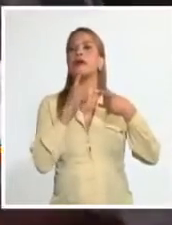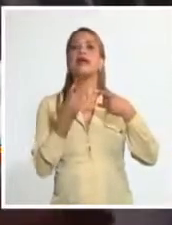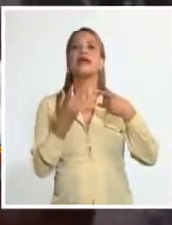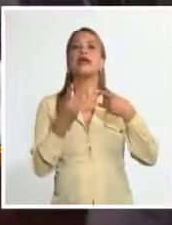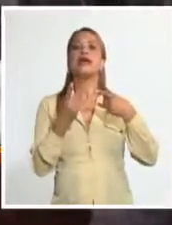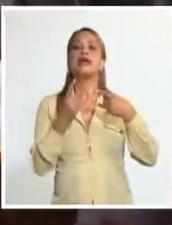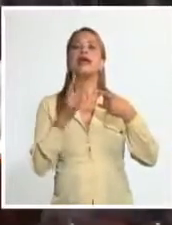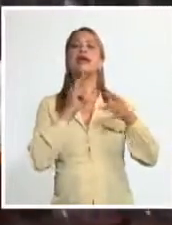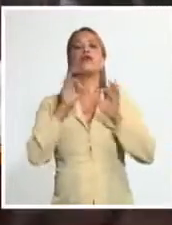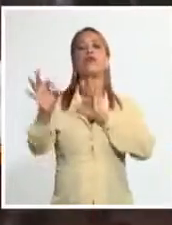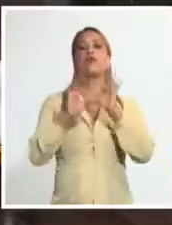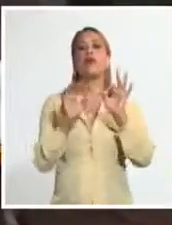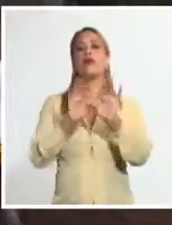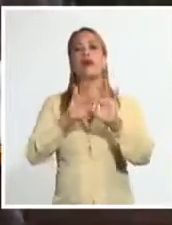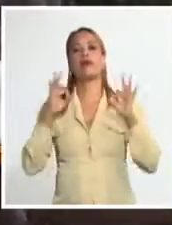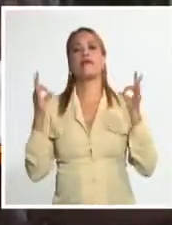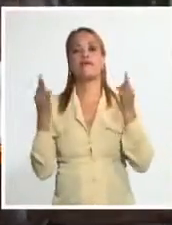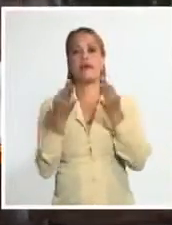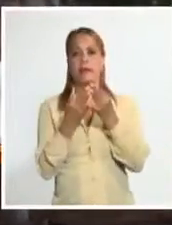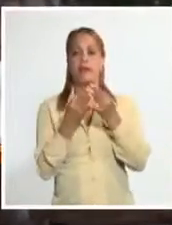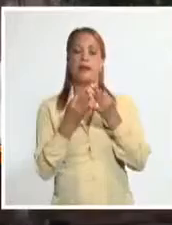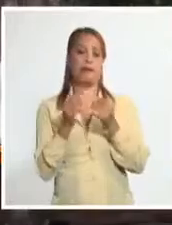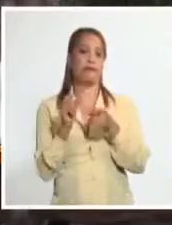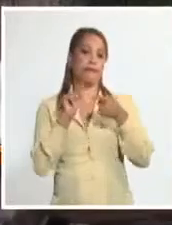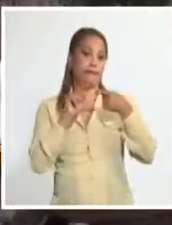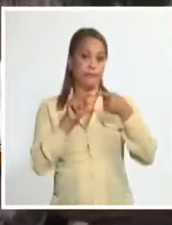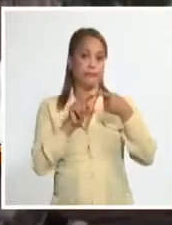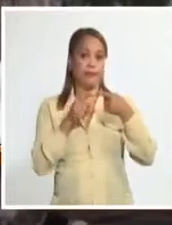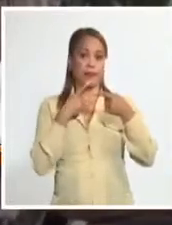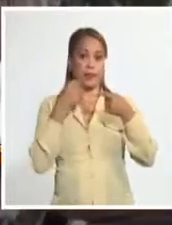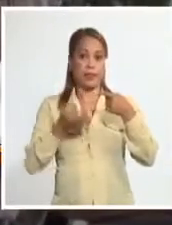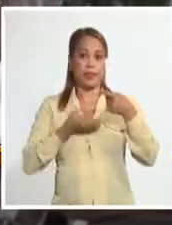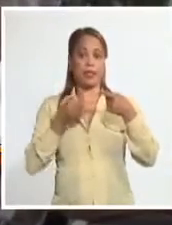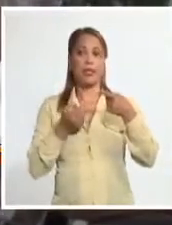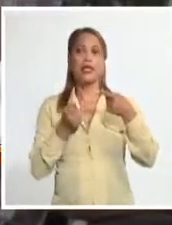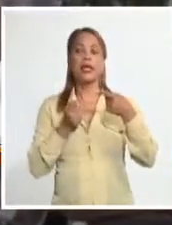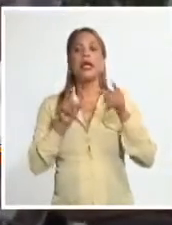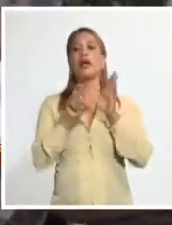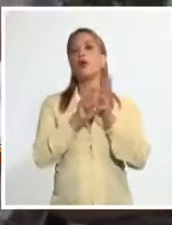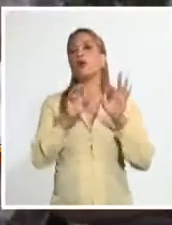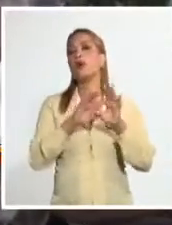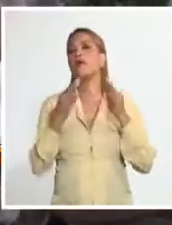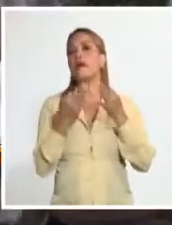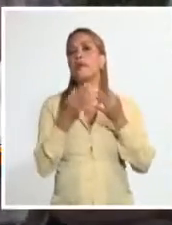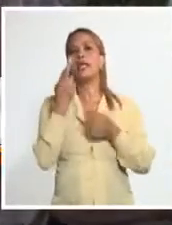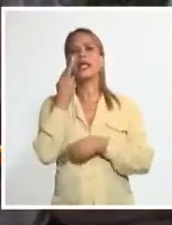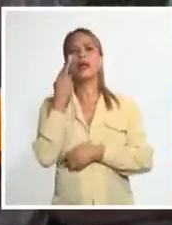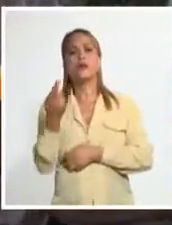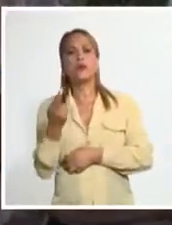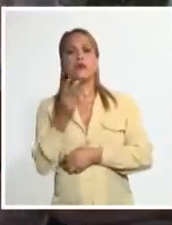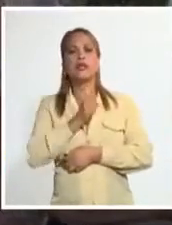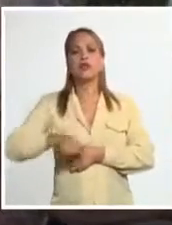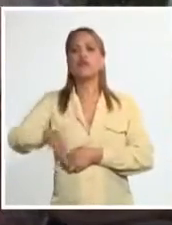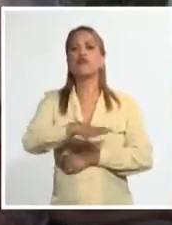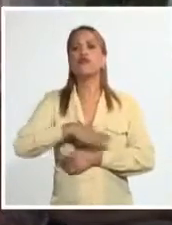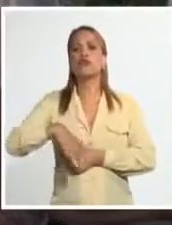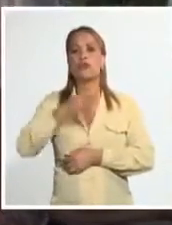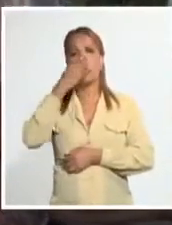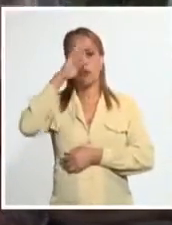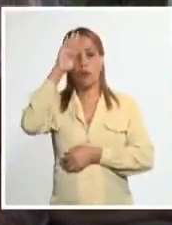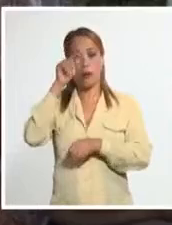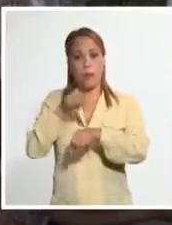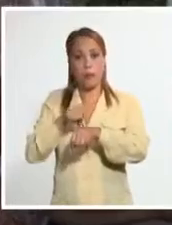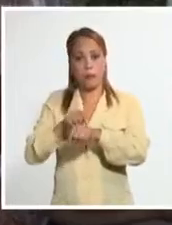las familias, como se plantea, ¿no? ¿Cómo ve el código el reconocimiento de la sociedad cubana